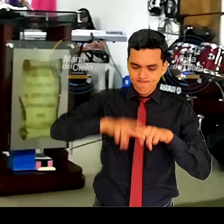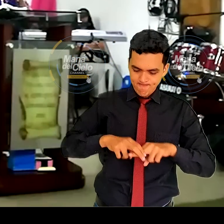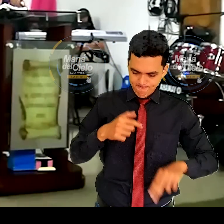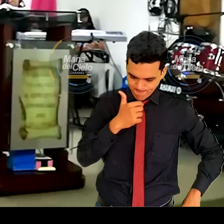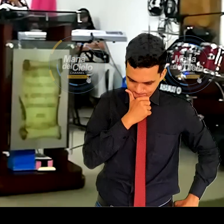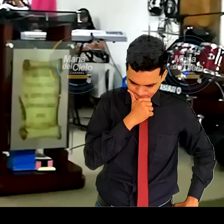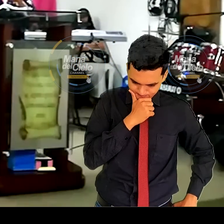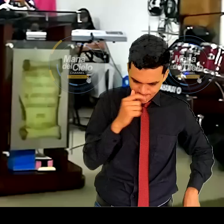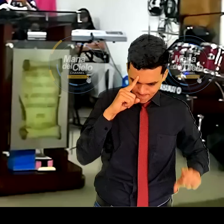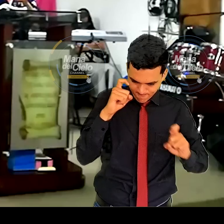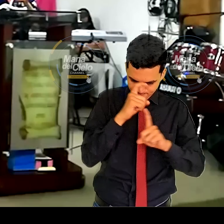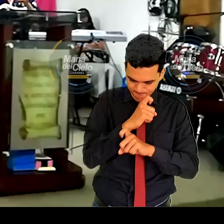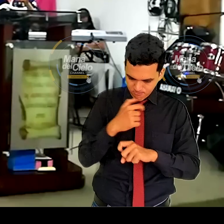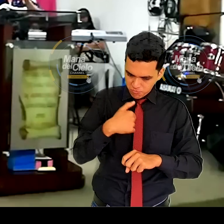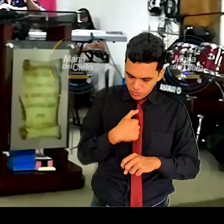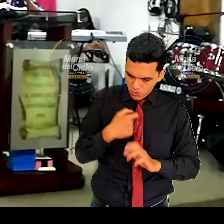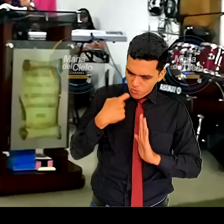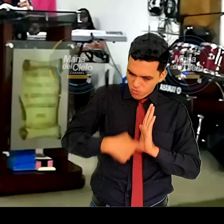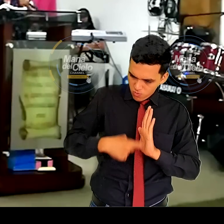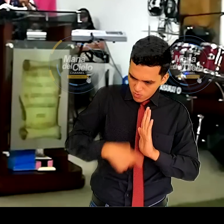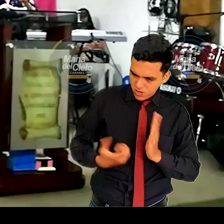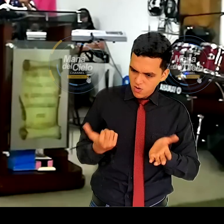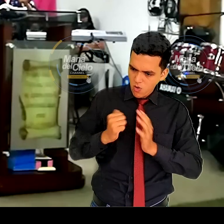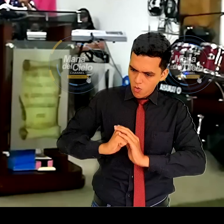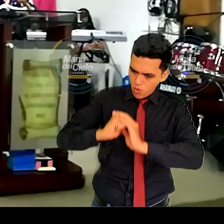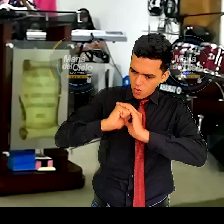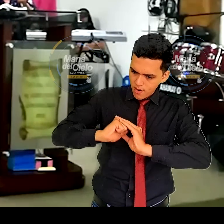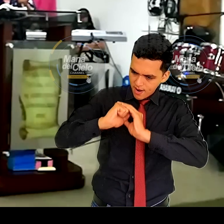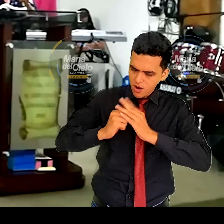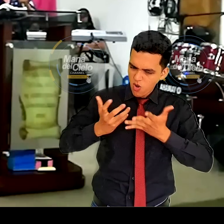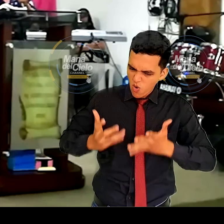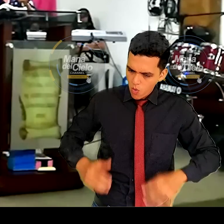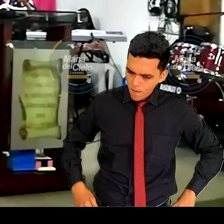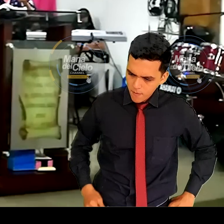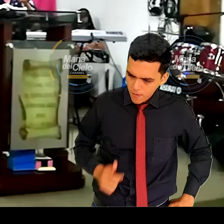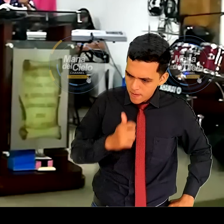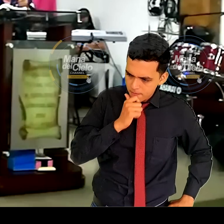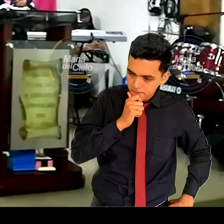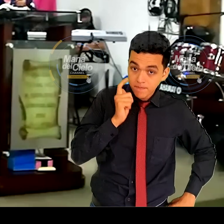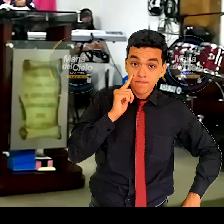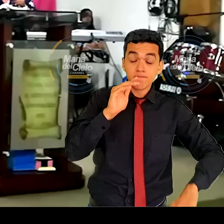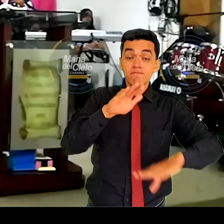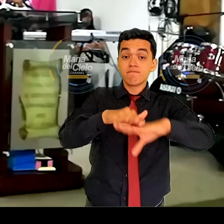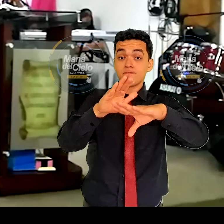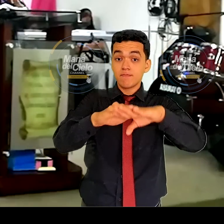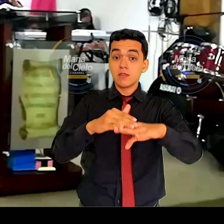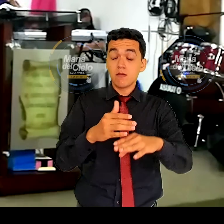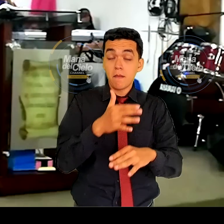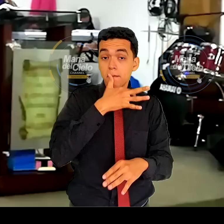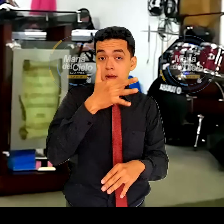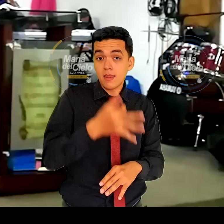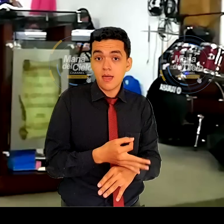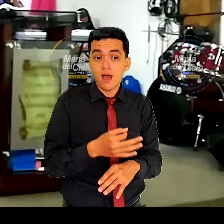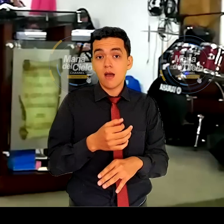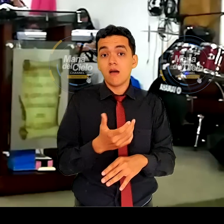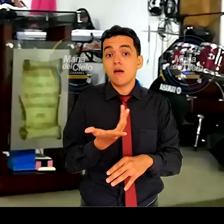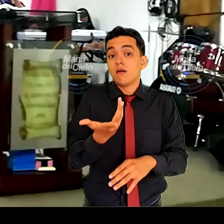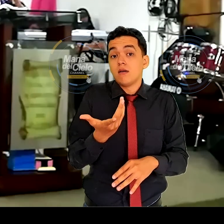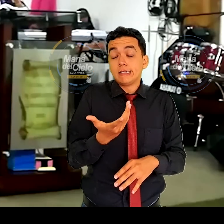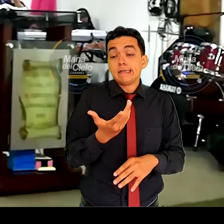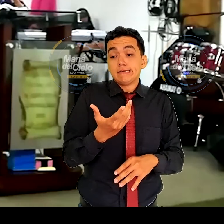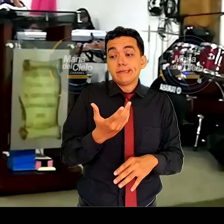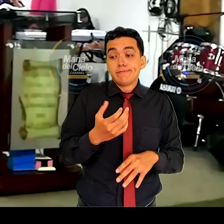acusados. ¿Cómo estoy orando? ¿Y qué tanto estoy orando? Porque déjeme decirle que una de las cosas, hermano, que hoy en día nos